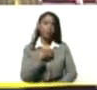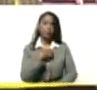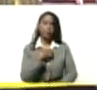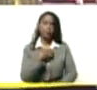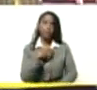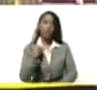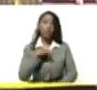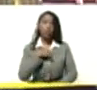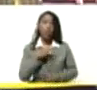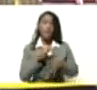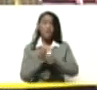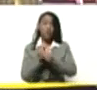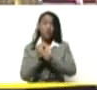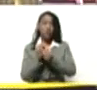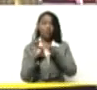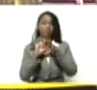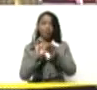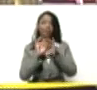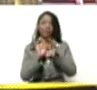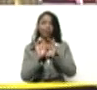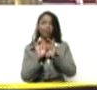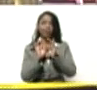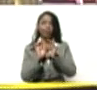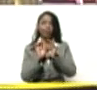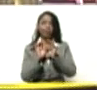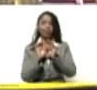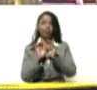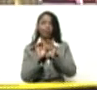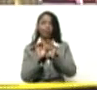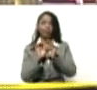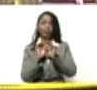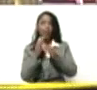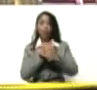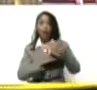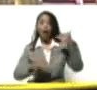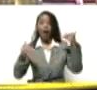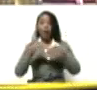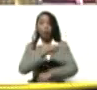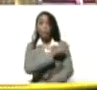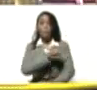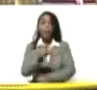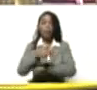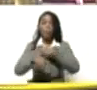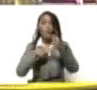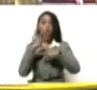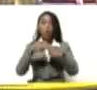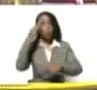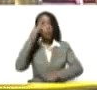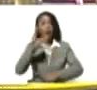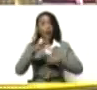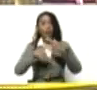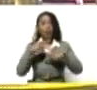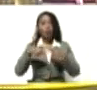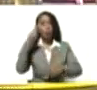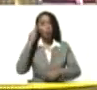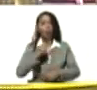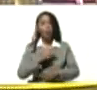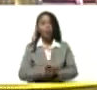Estamos férreamente unidos en el alto mando político militar de la Revolución